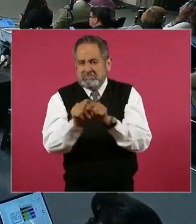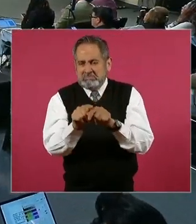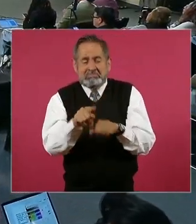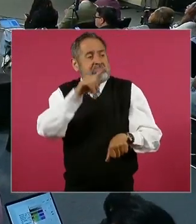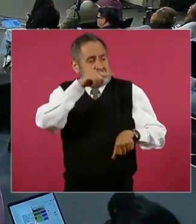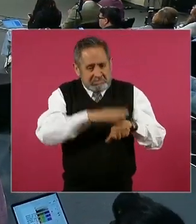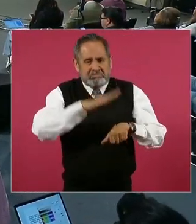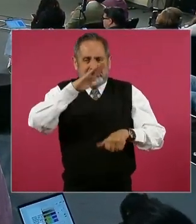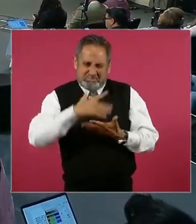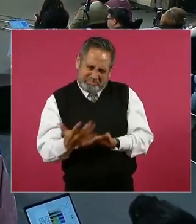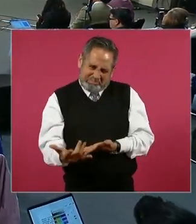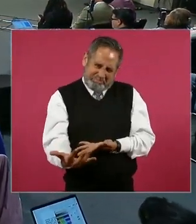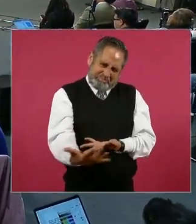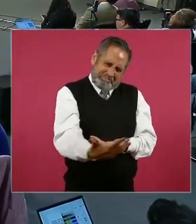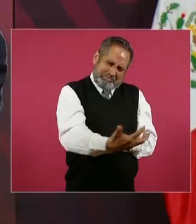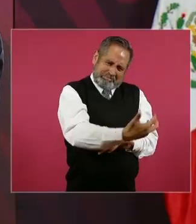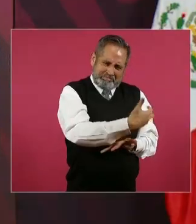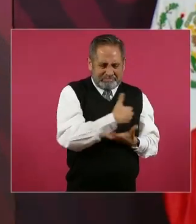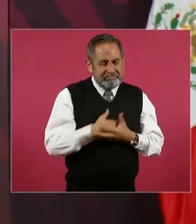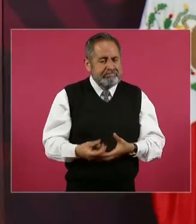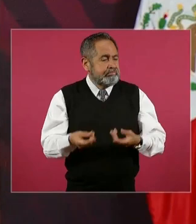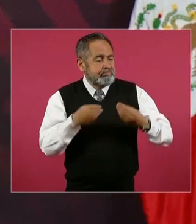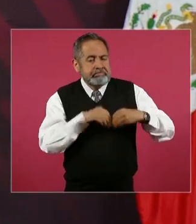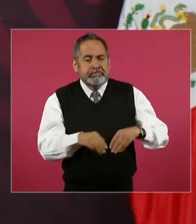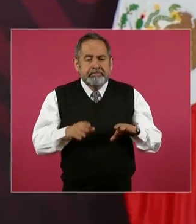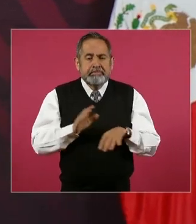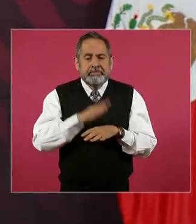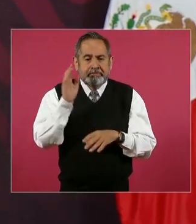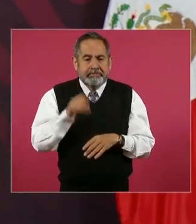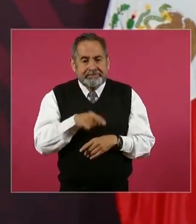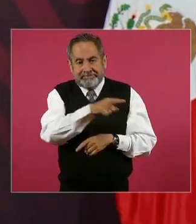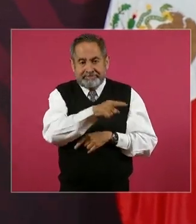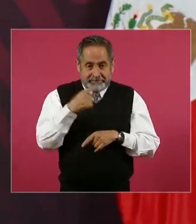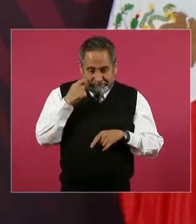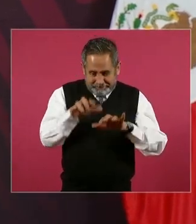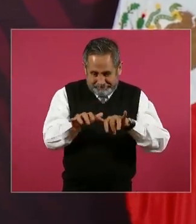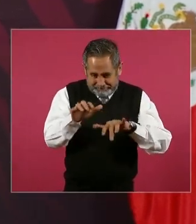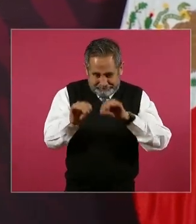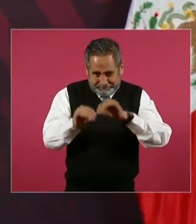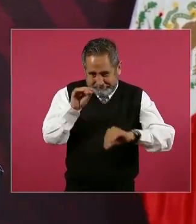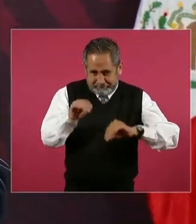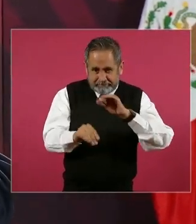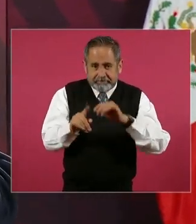es lo que pasa por el sistema